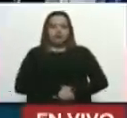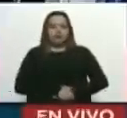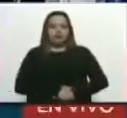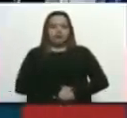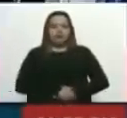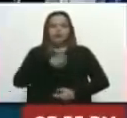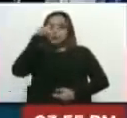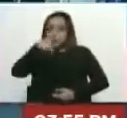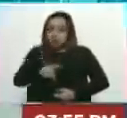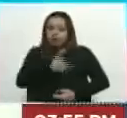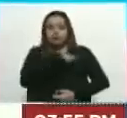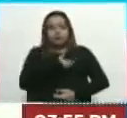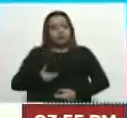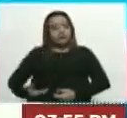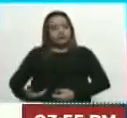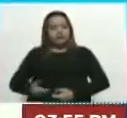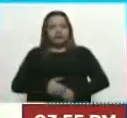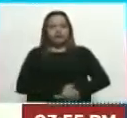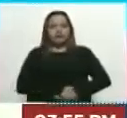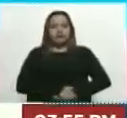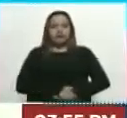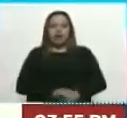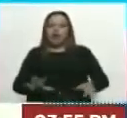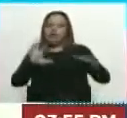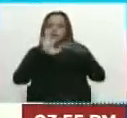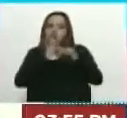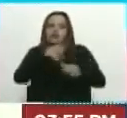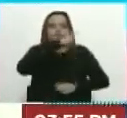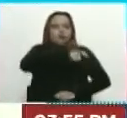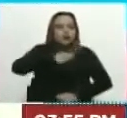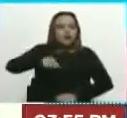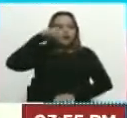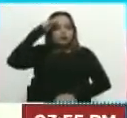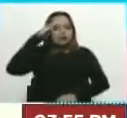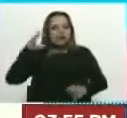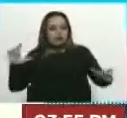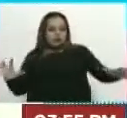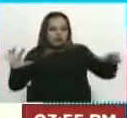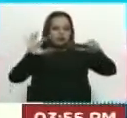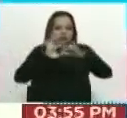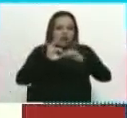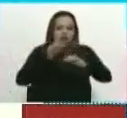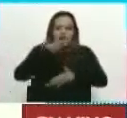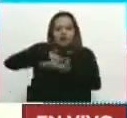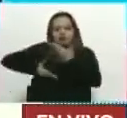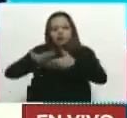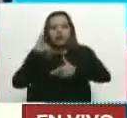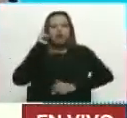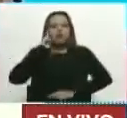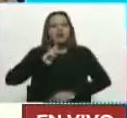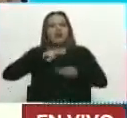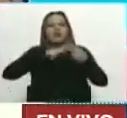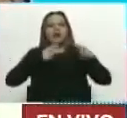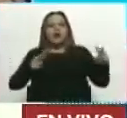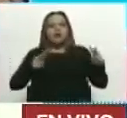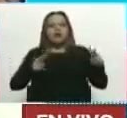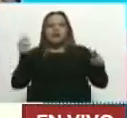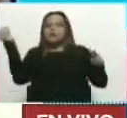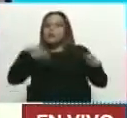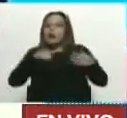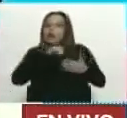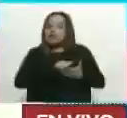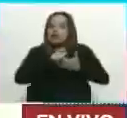hoy, presidente, bueno, la Unión Cívico-Militar, la diplomacia bolivariana de paz, el